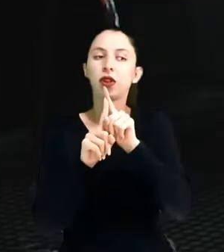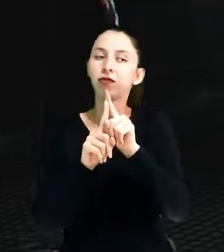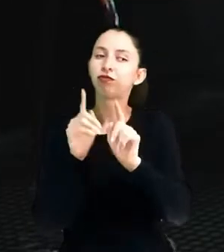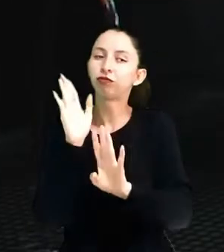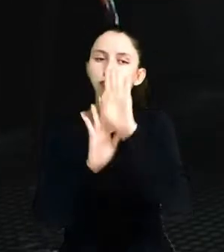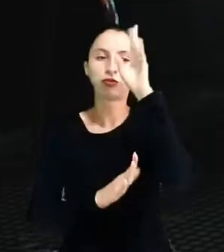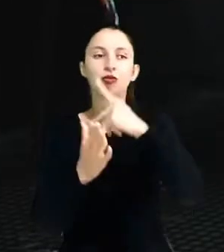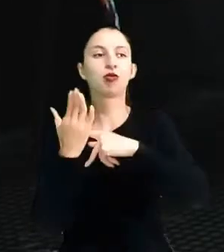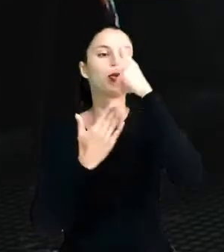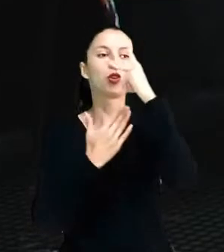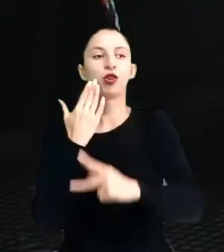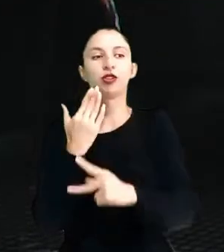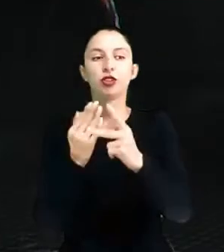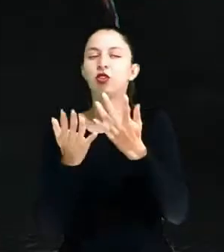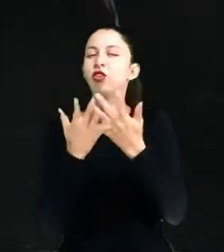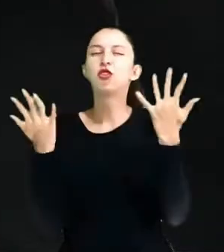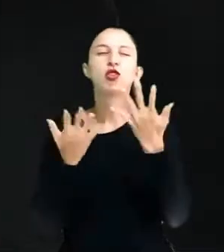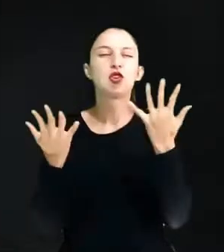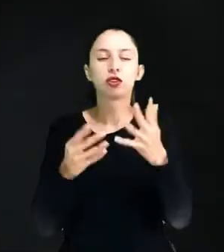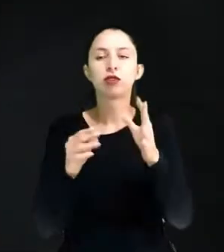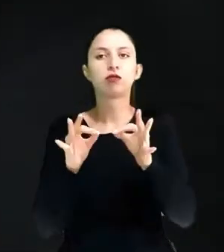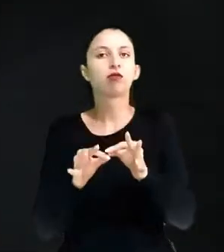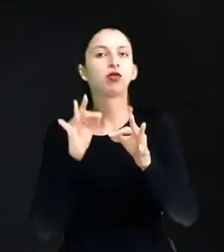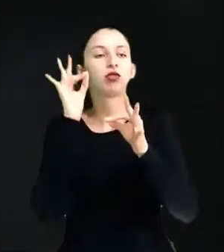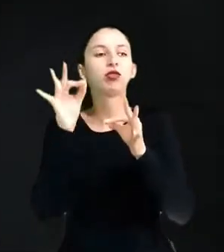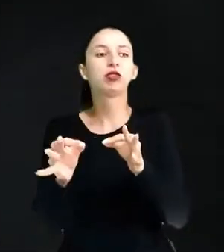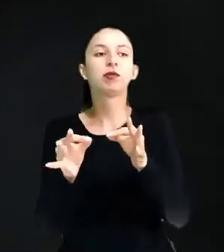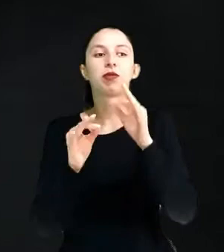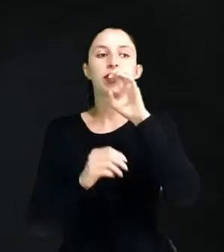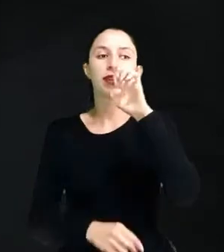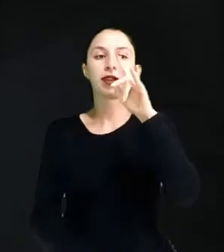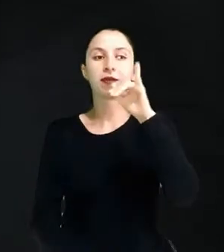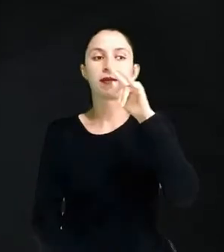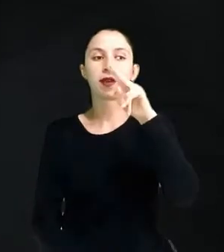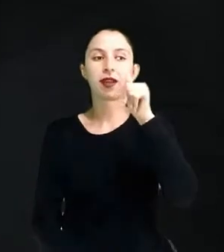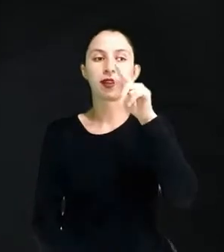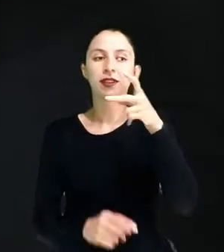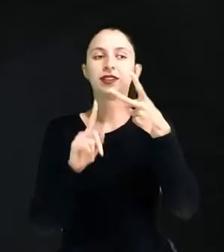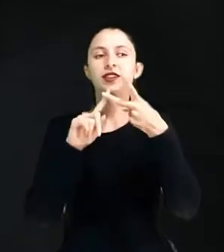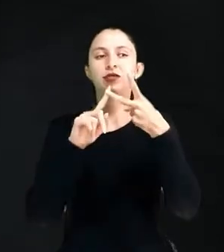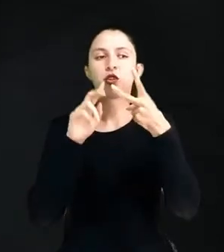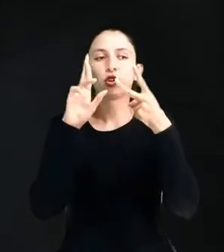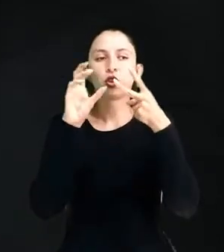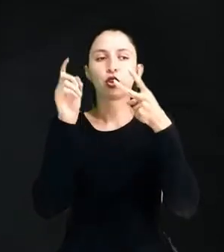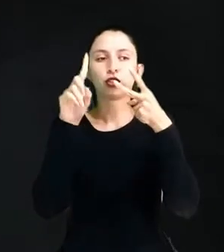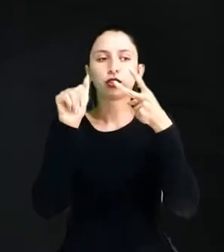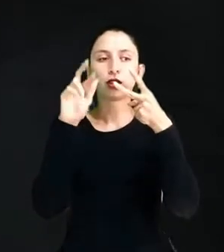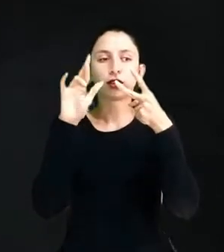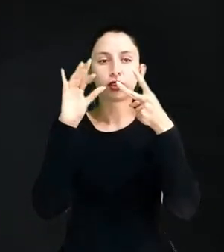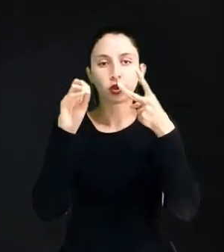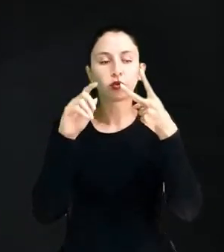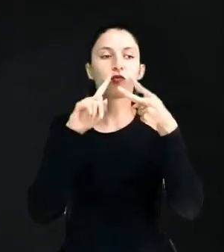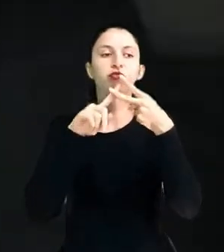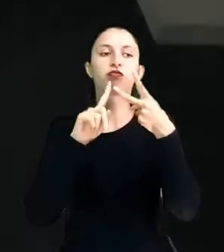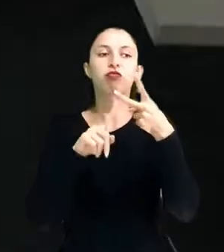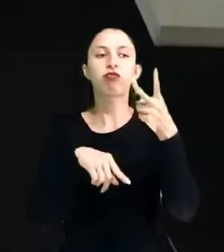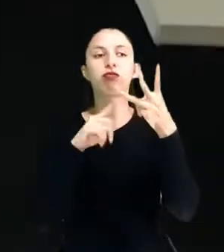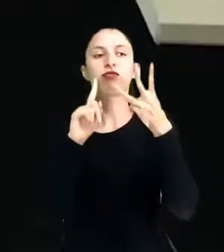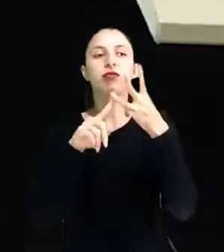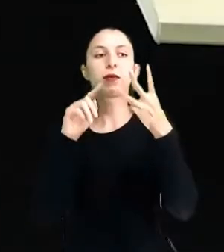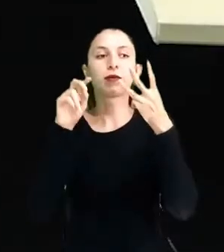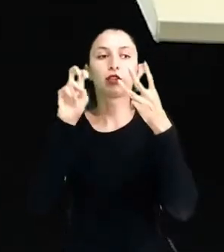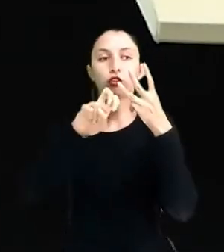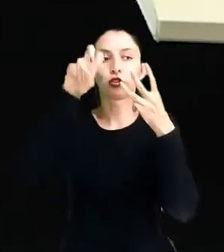logramos desarrollar un proyecto en Leiva, en El Rosario, pero tras una serie también de